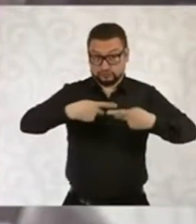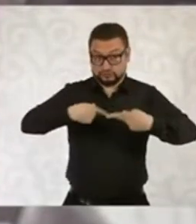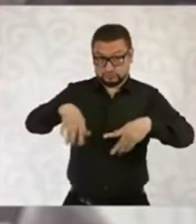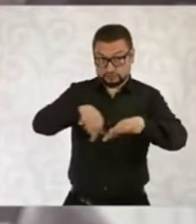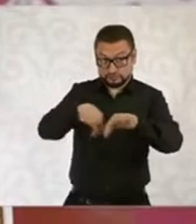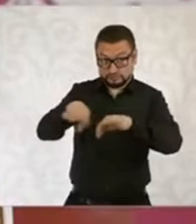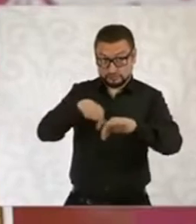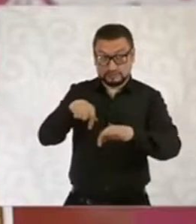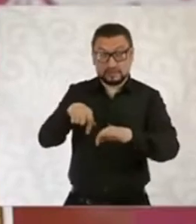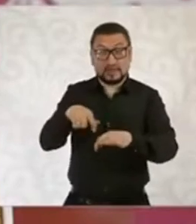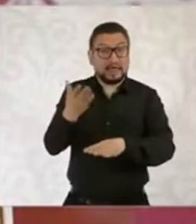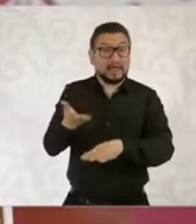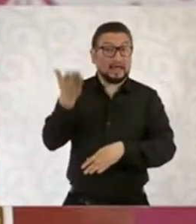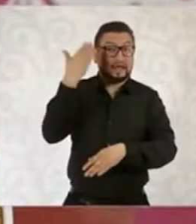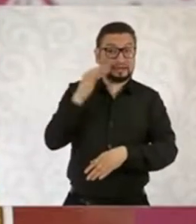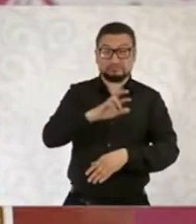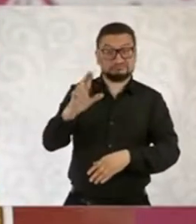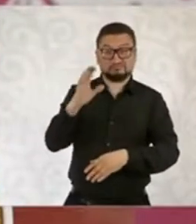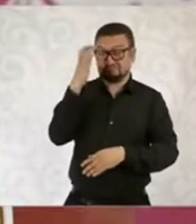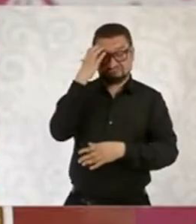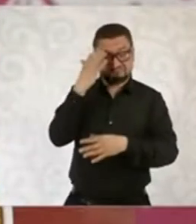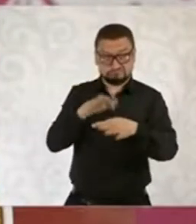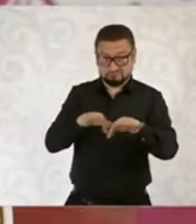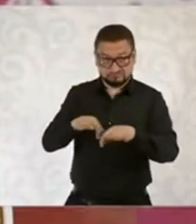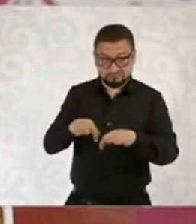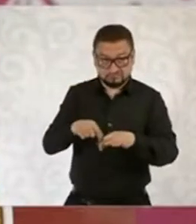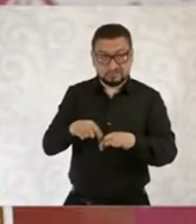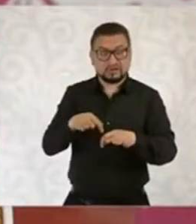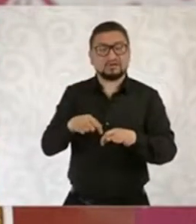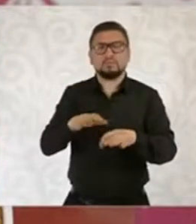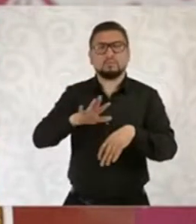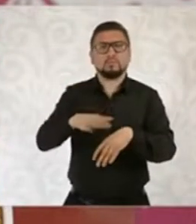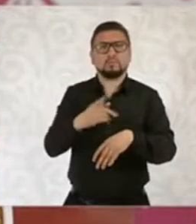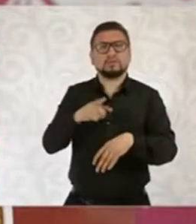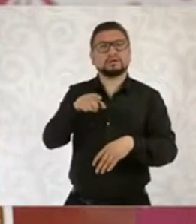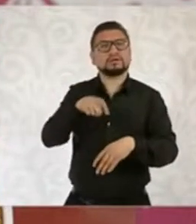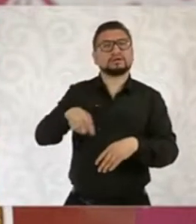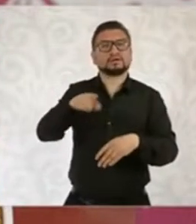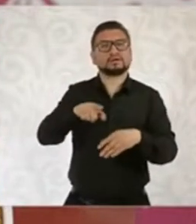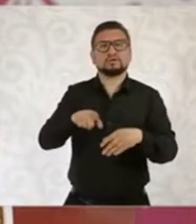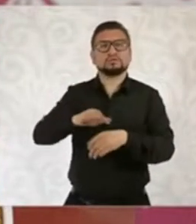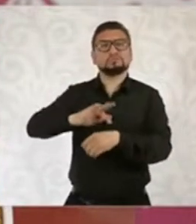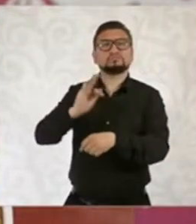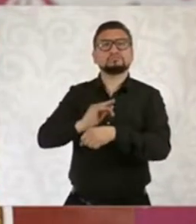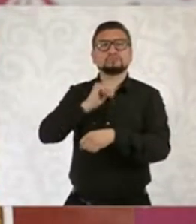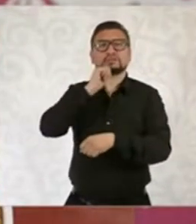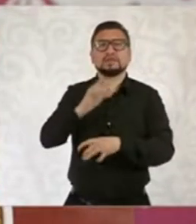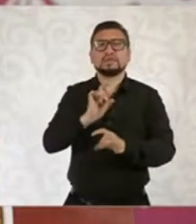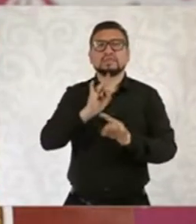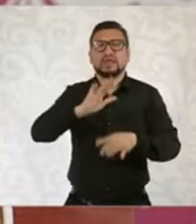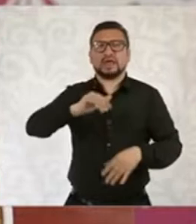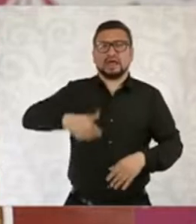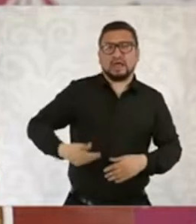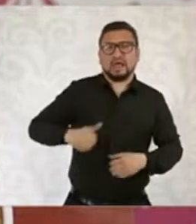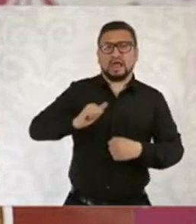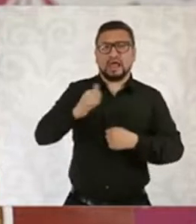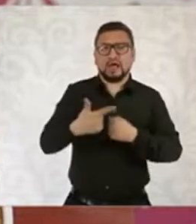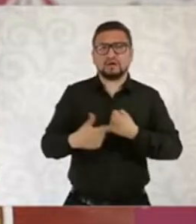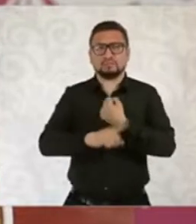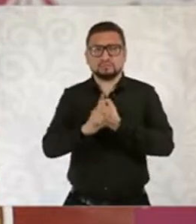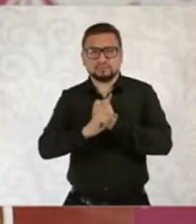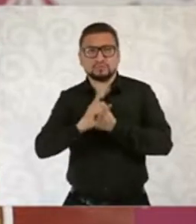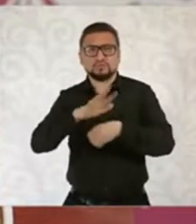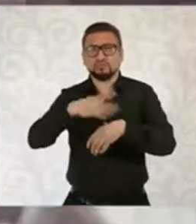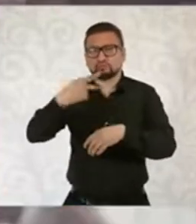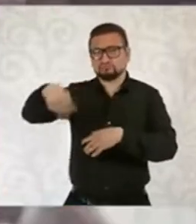que anteriormente no eran reconocidas como tales, que se encontraban desprotegidas ante cualquier accidente o eventualidad durante